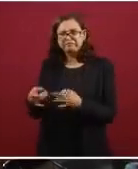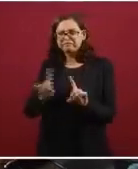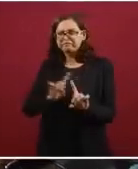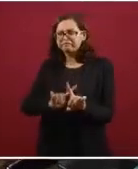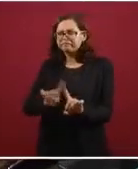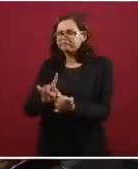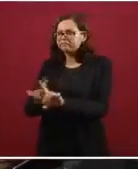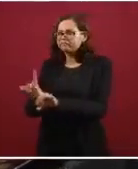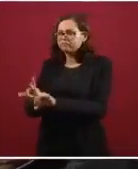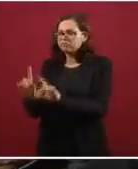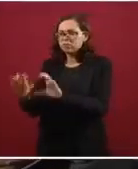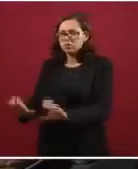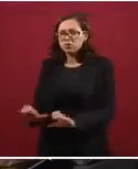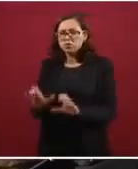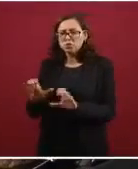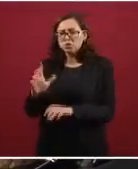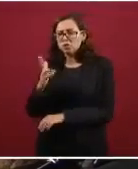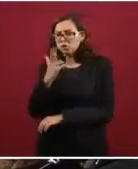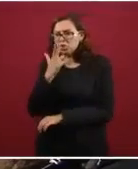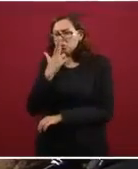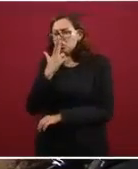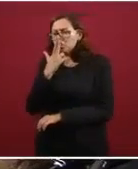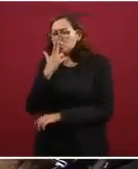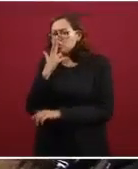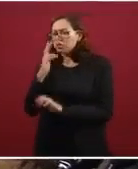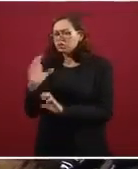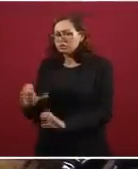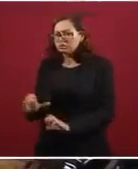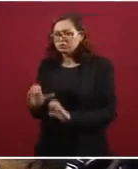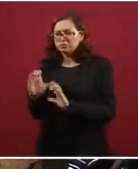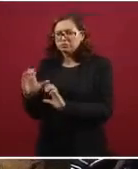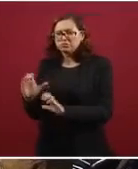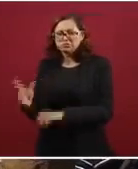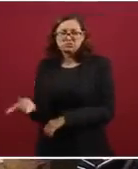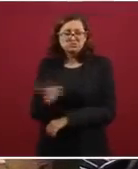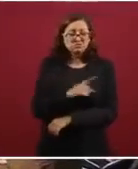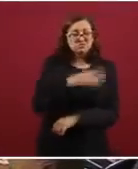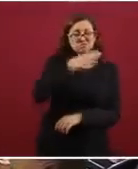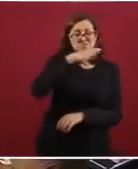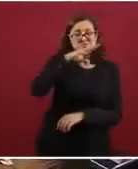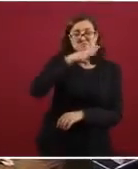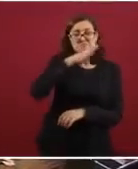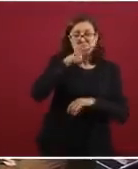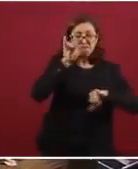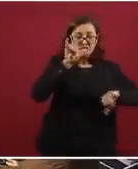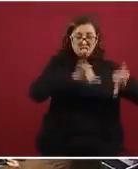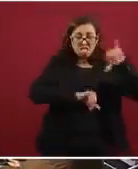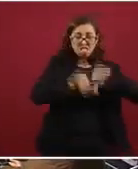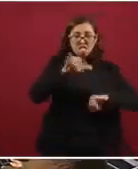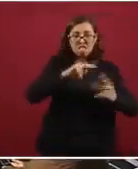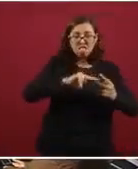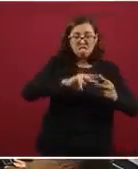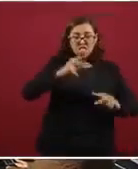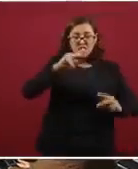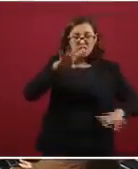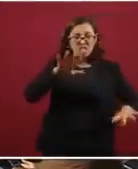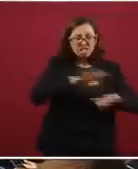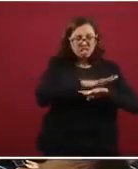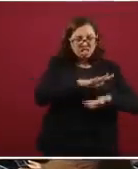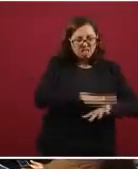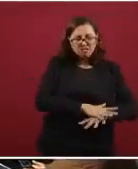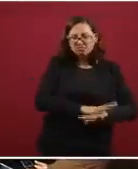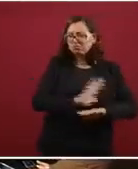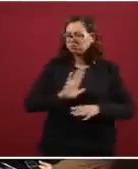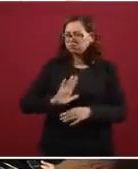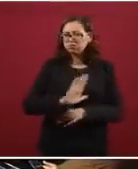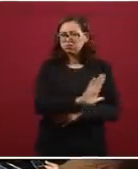preservar, porque no aceptamos los transgénicos, se trata de